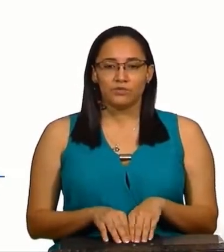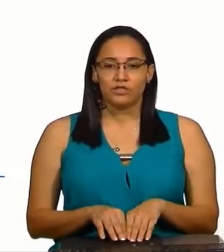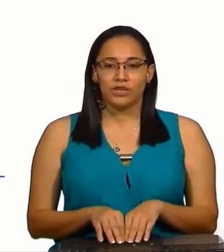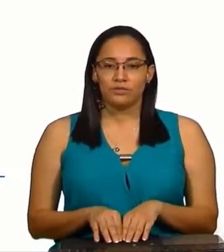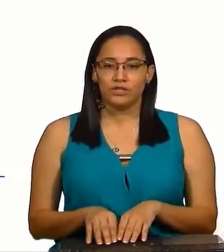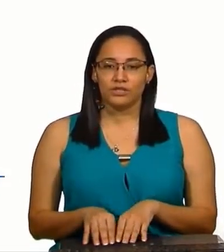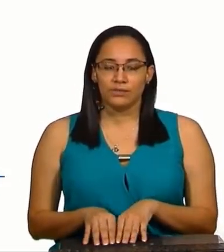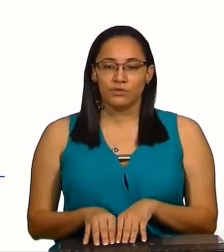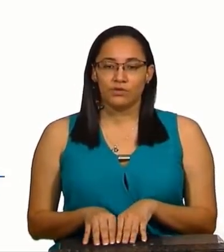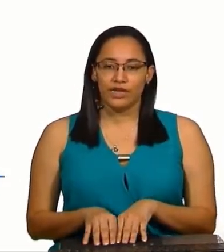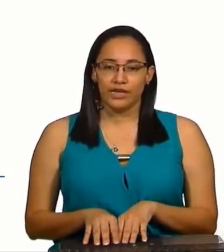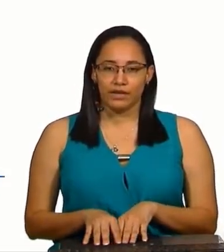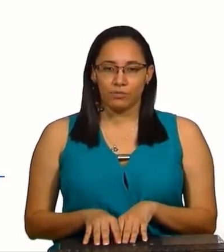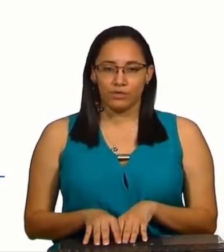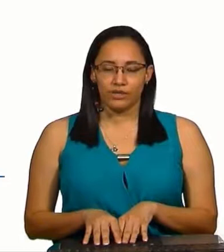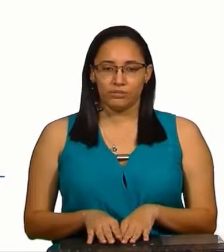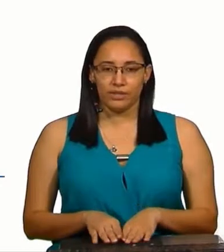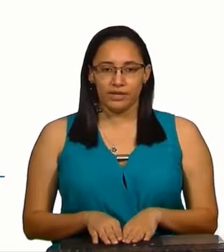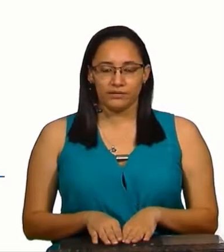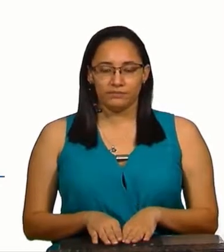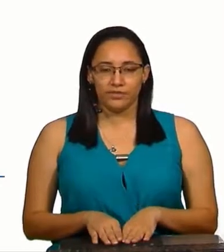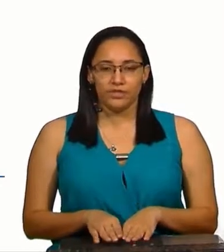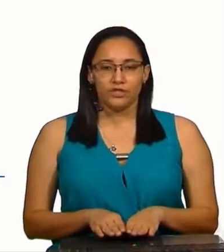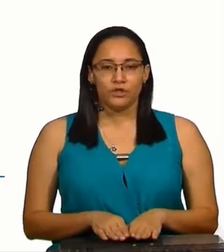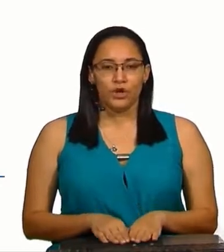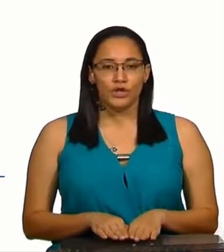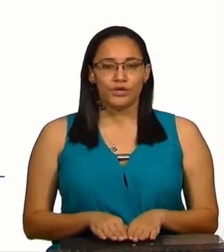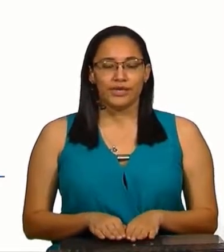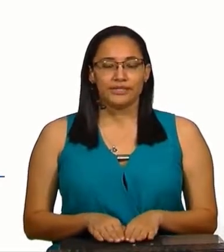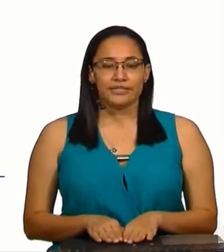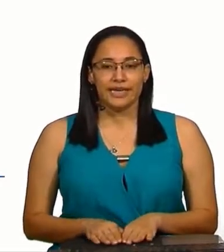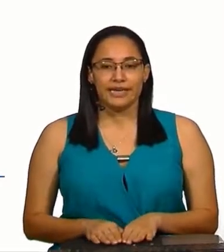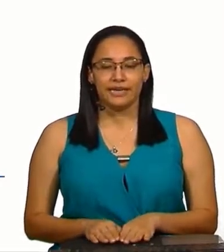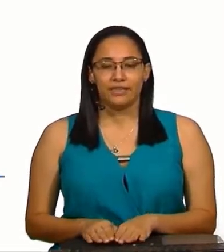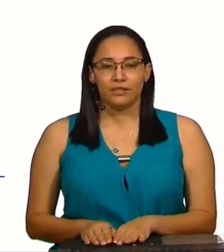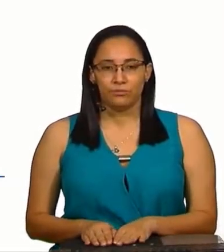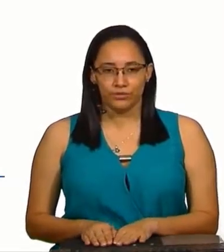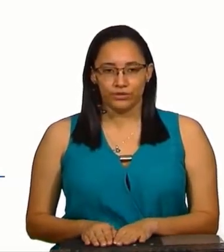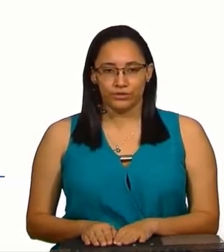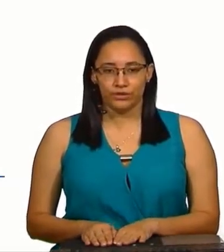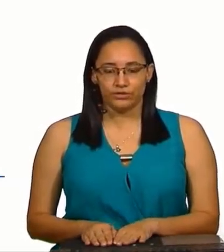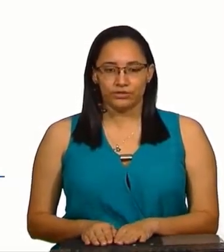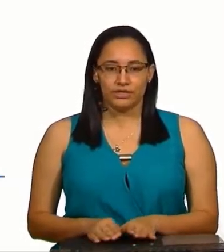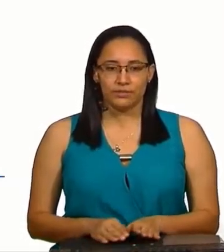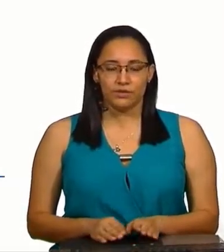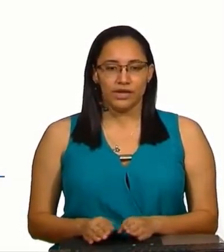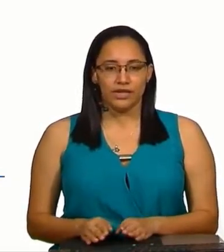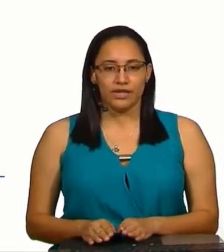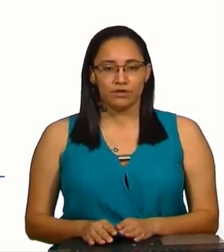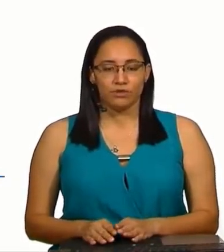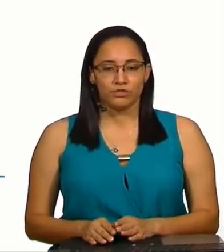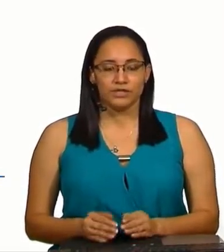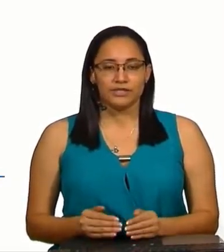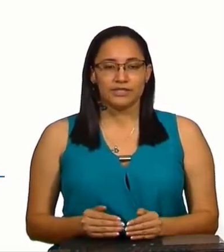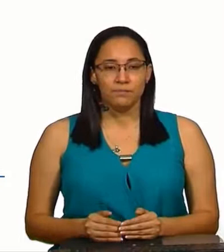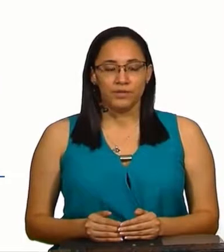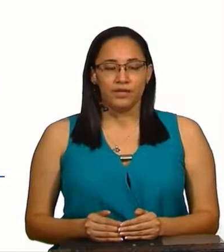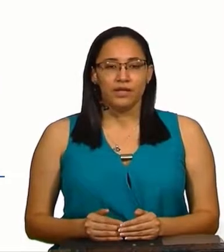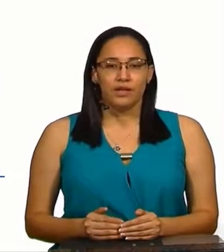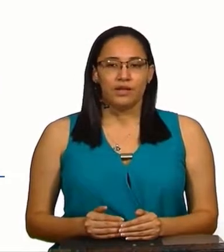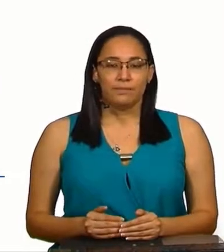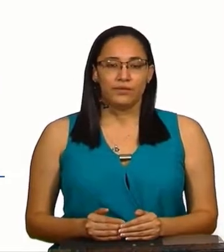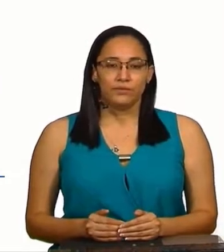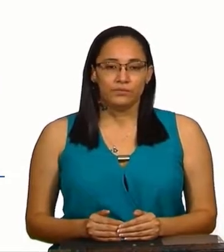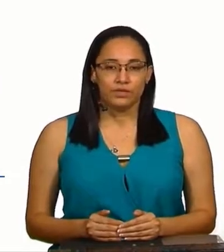siguiente tenemos, ya utilizamos lo que ella no puede tomar. No, you can take the book. Entonces tenemos ahí las dos opciones.